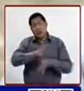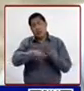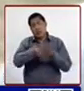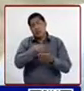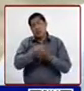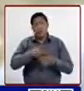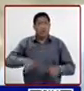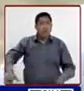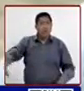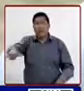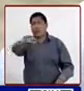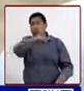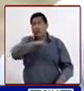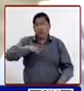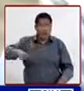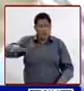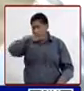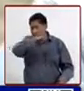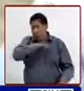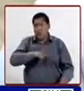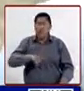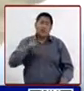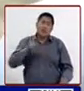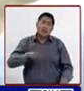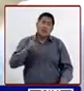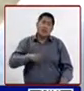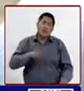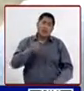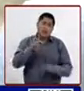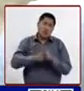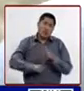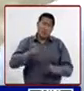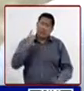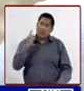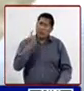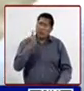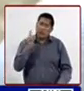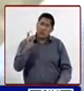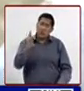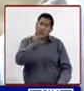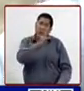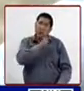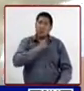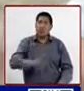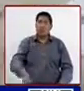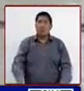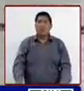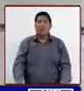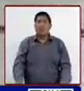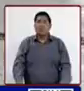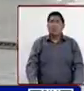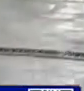Y por igual, pero hoy yo los necesito cada uno de ustedes.